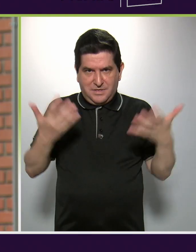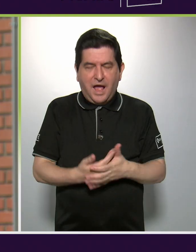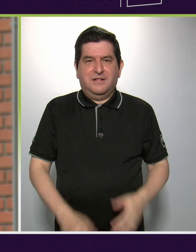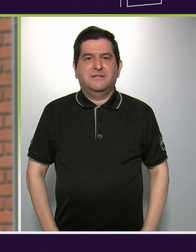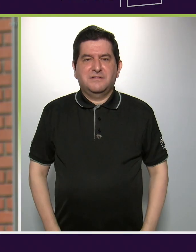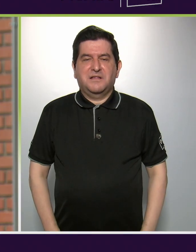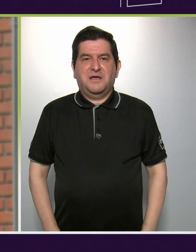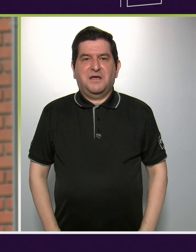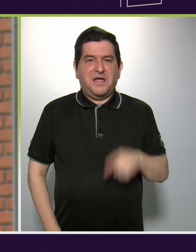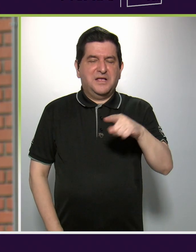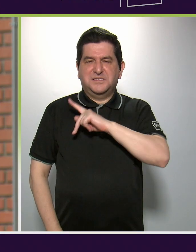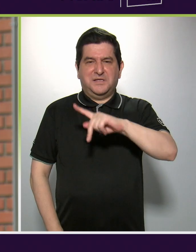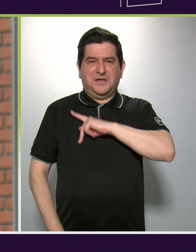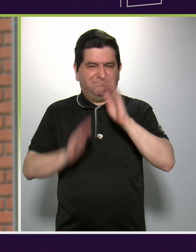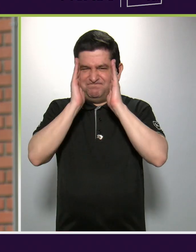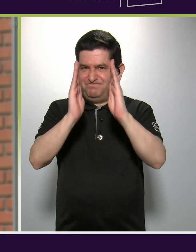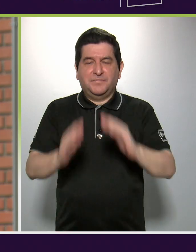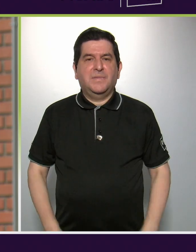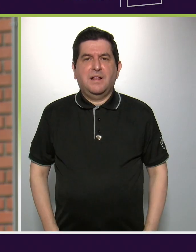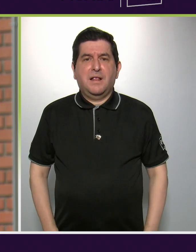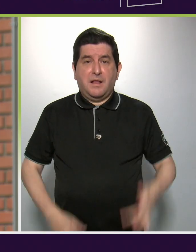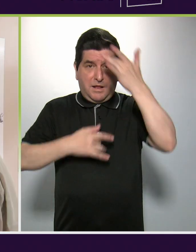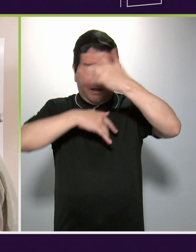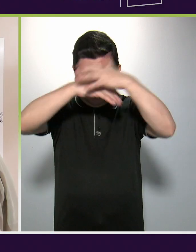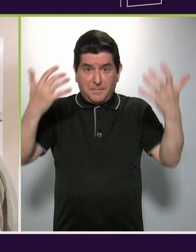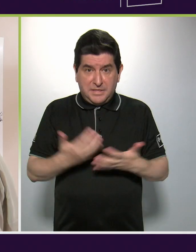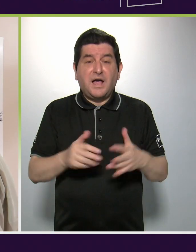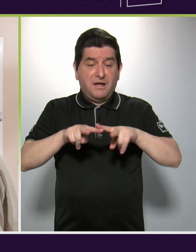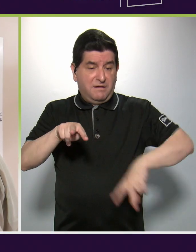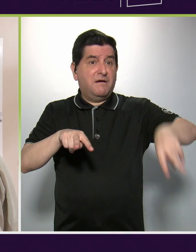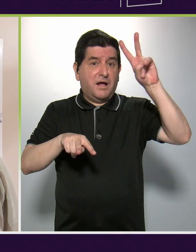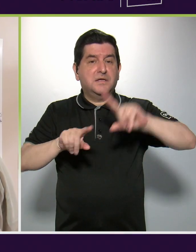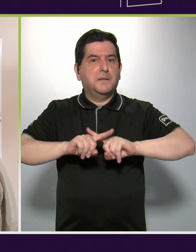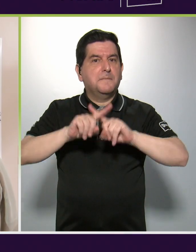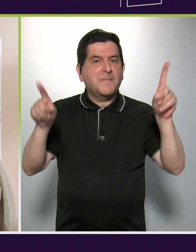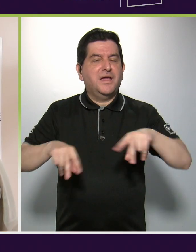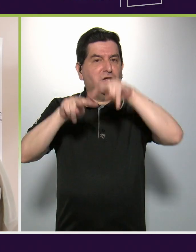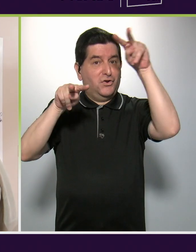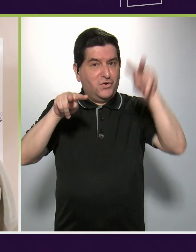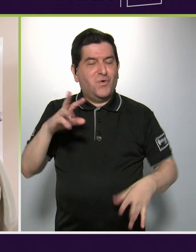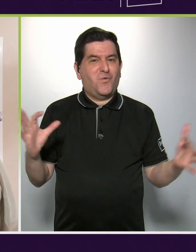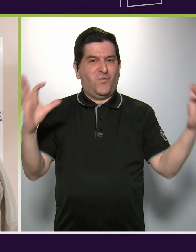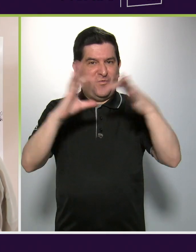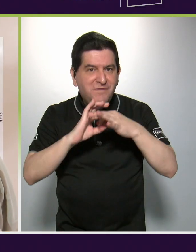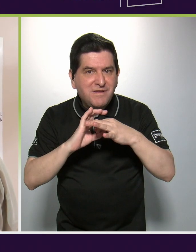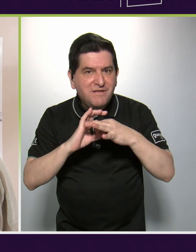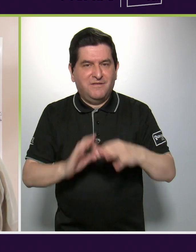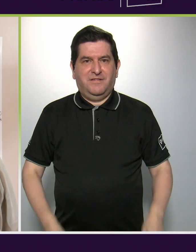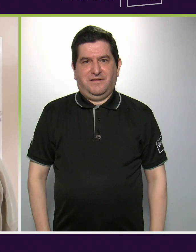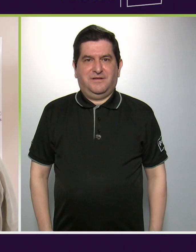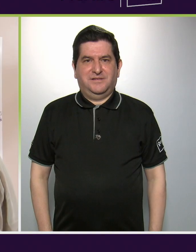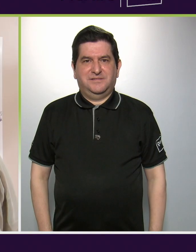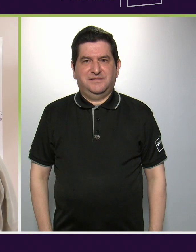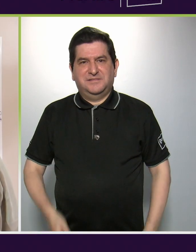la despersonalización. ¿Eso qué quiere decir? La pandemia trajo muchas ventajas, pero también trajo desventajas asociadas a,